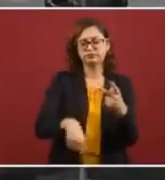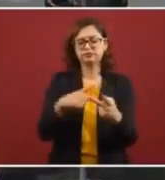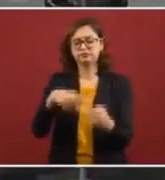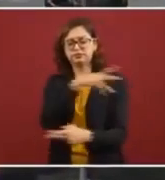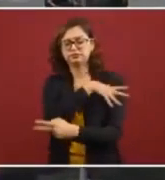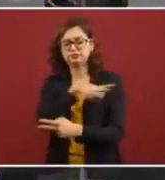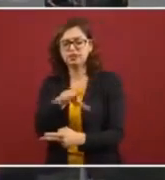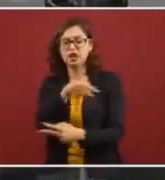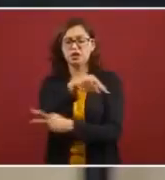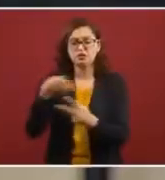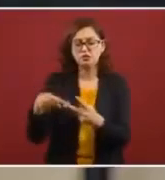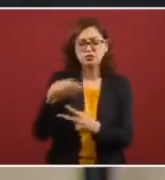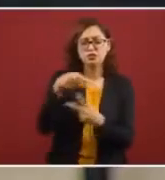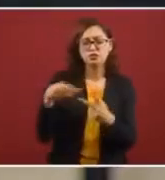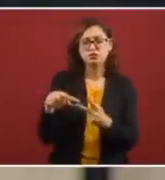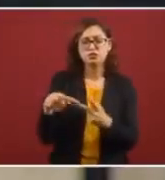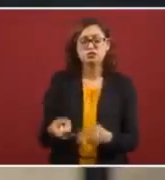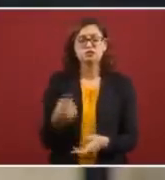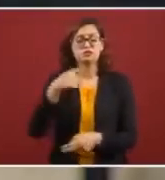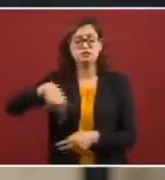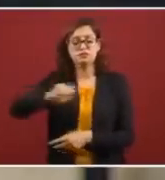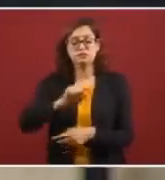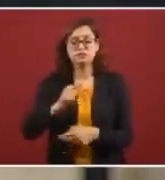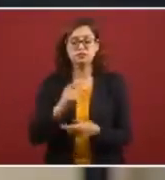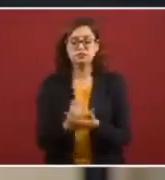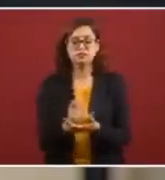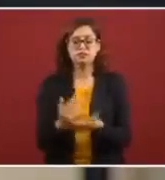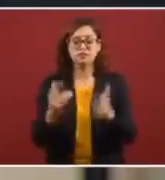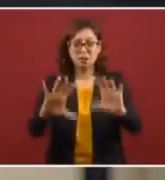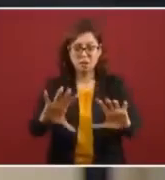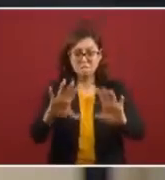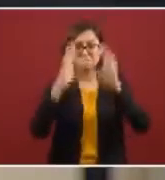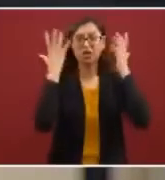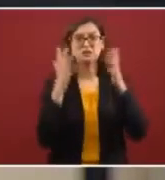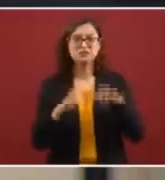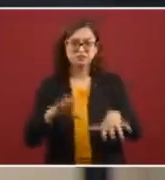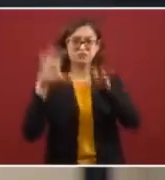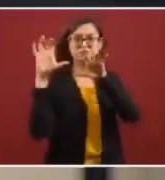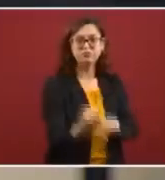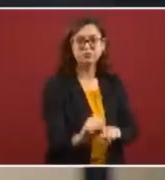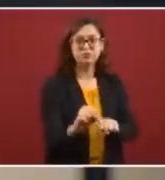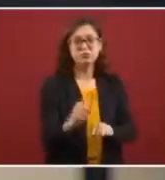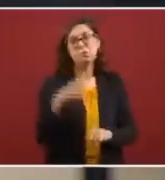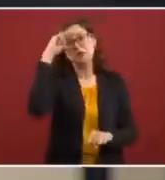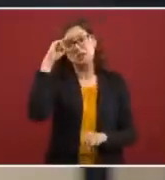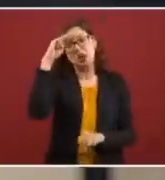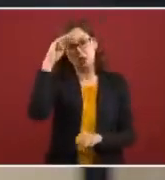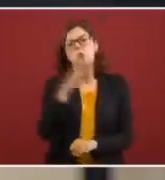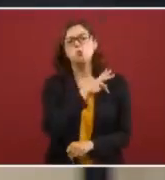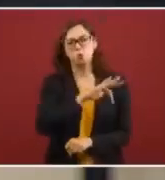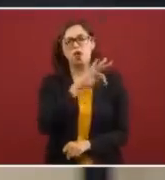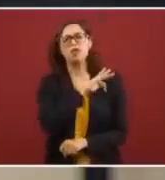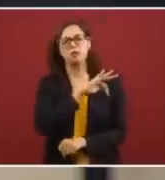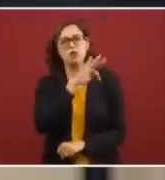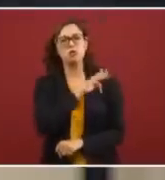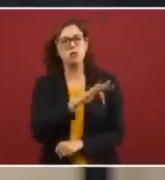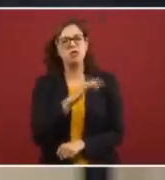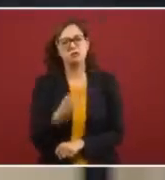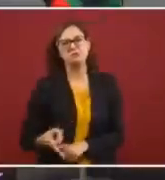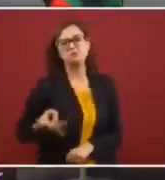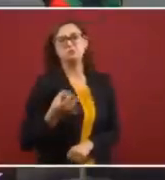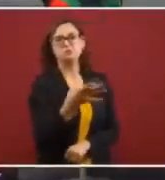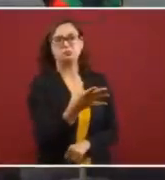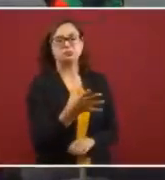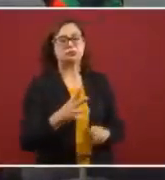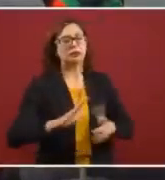recognized that it had to do with an operation that was precipitated. Y fue, al fin y